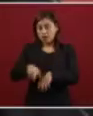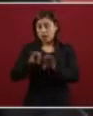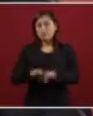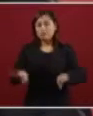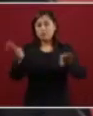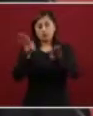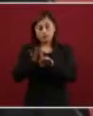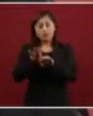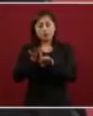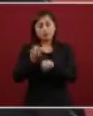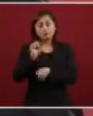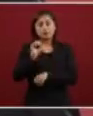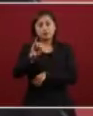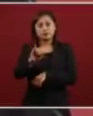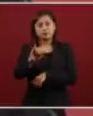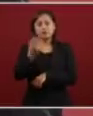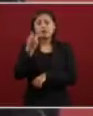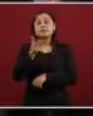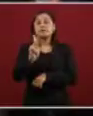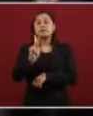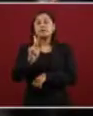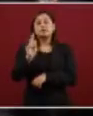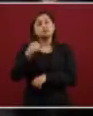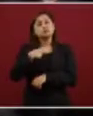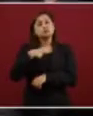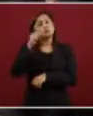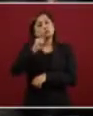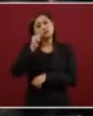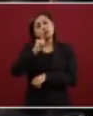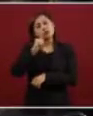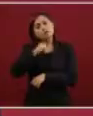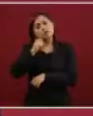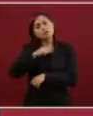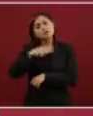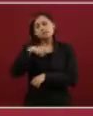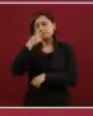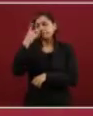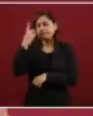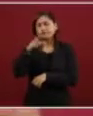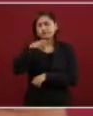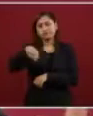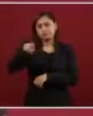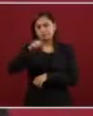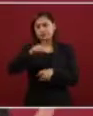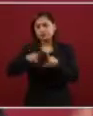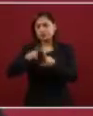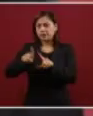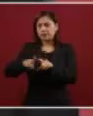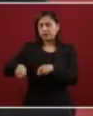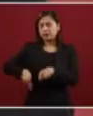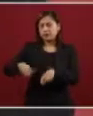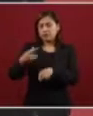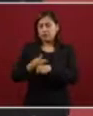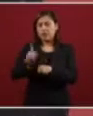yo les mando siempre mi felicitación a los que entran y también